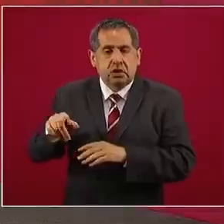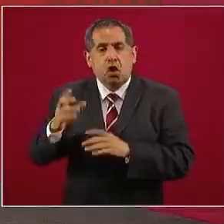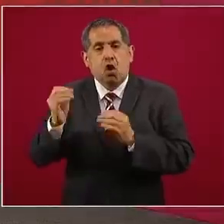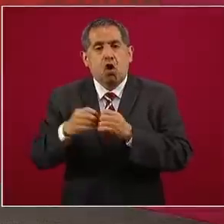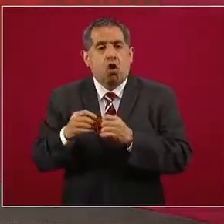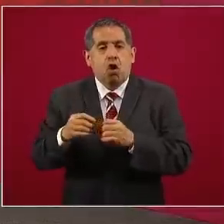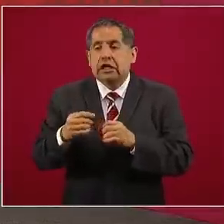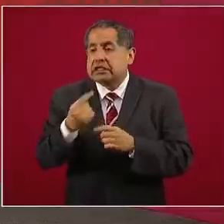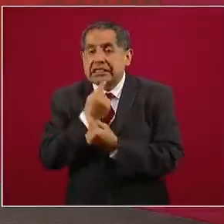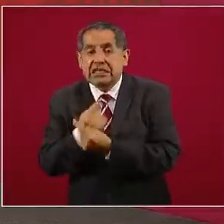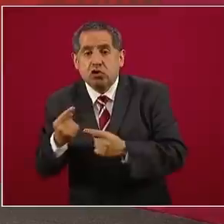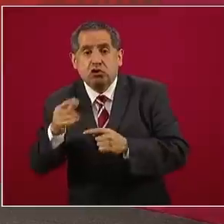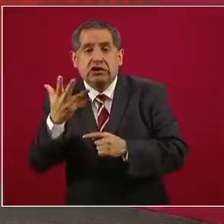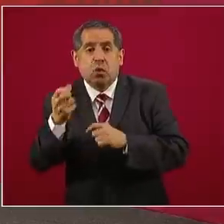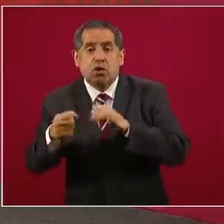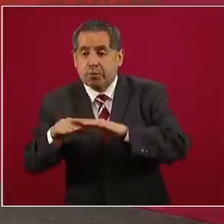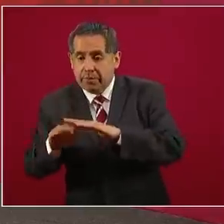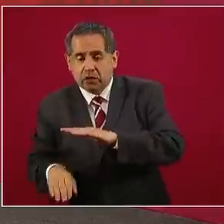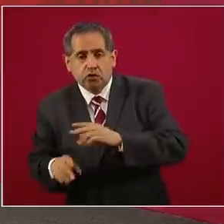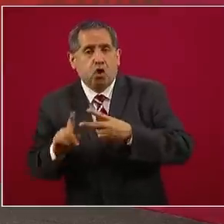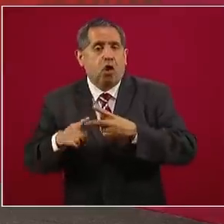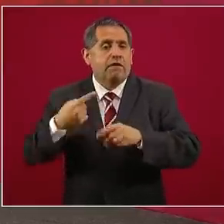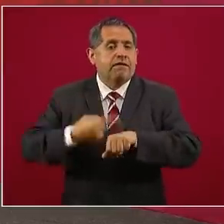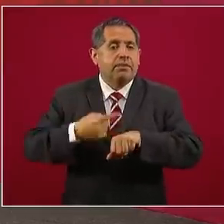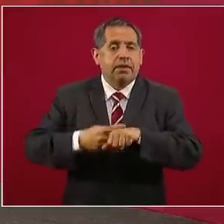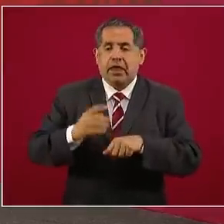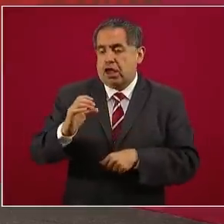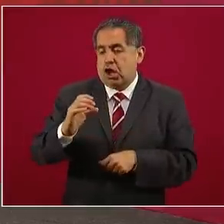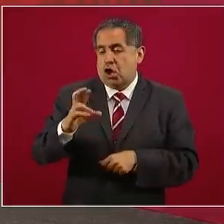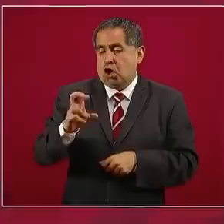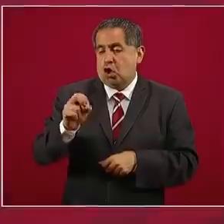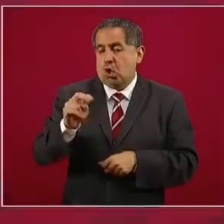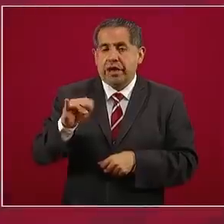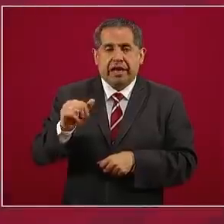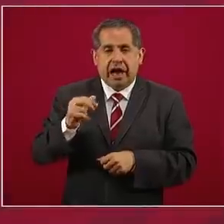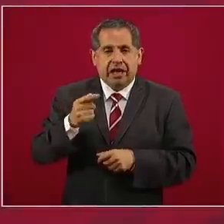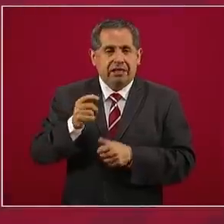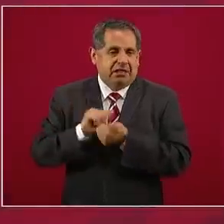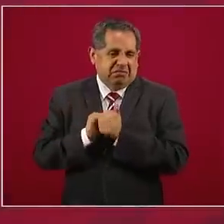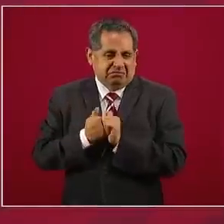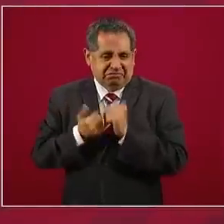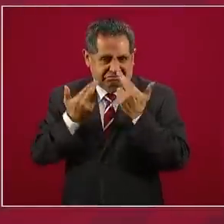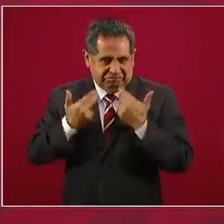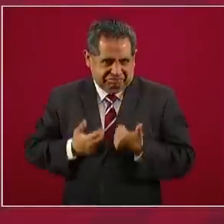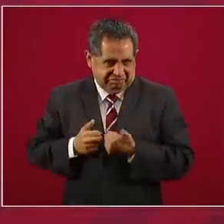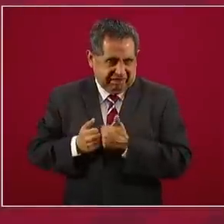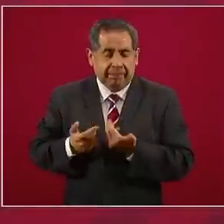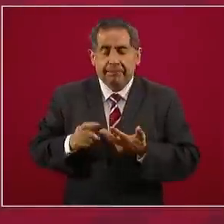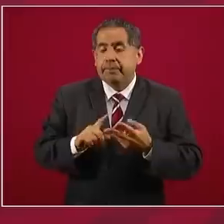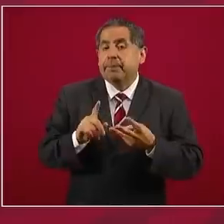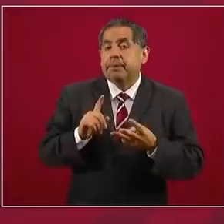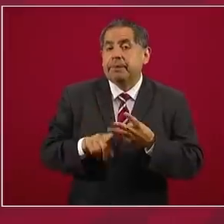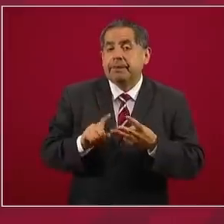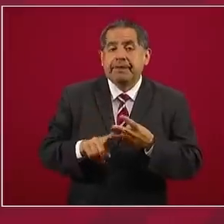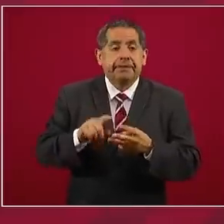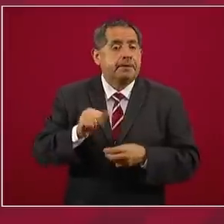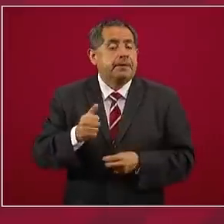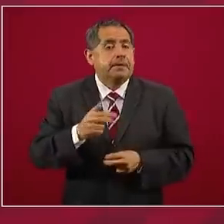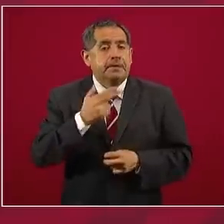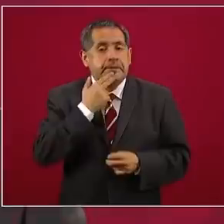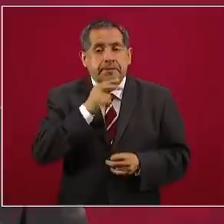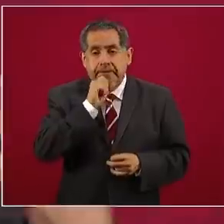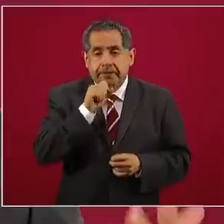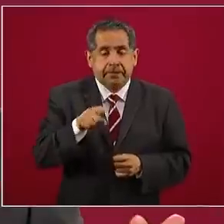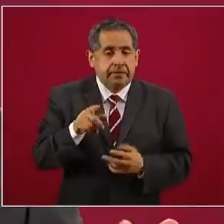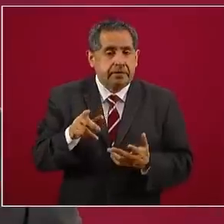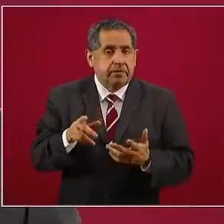de 5 y las personas que tienen enfermedades crónicas. Otras alternativas incluyen el uso